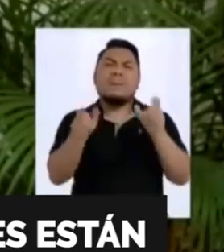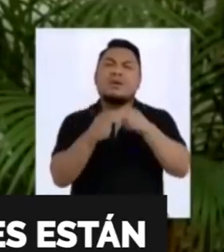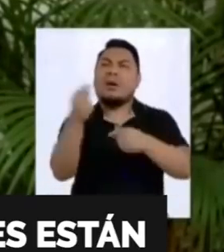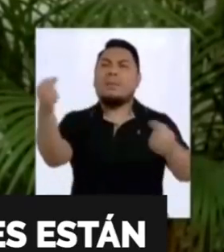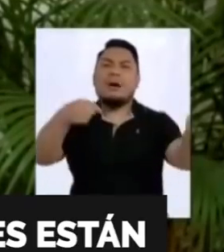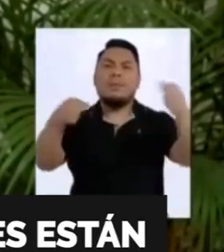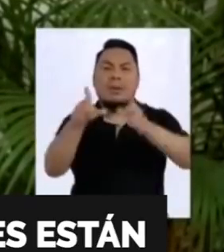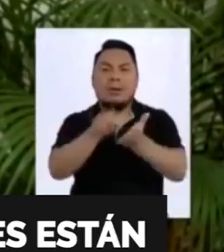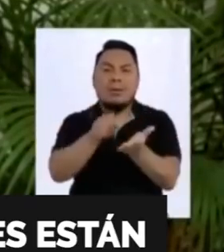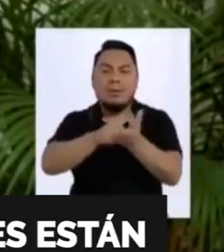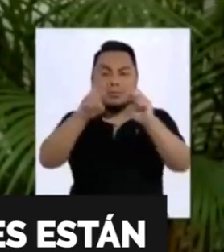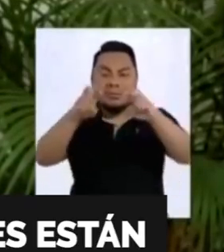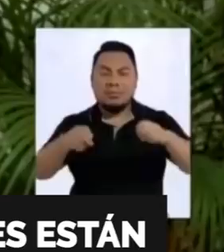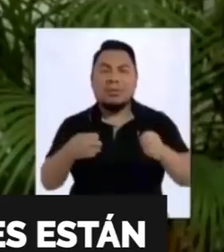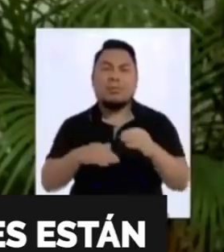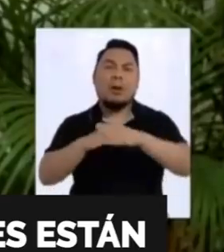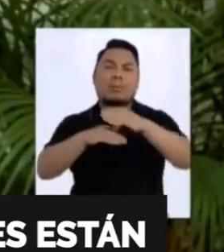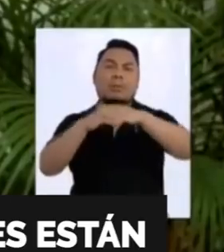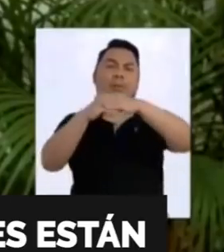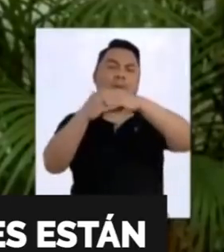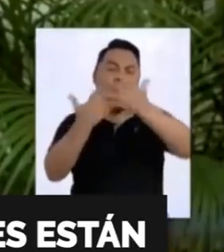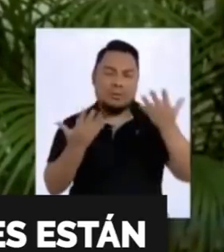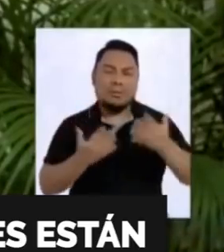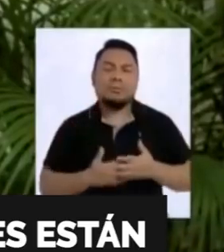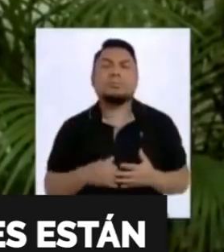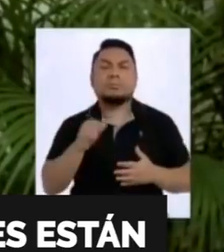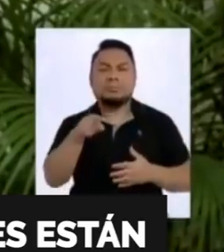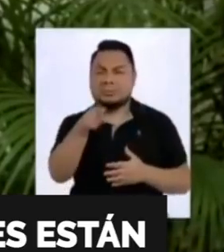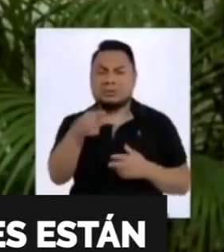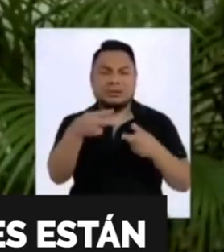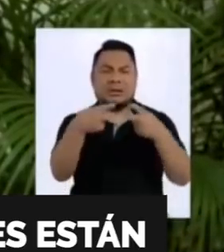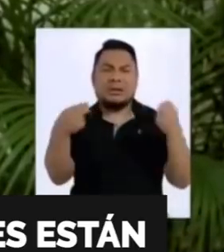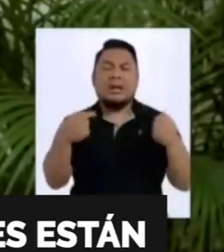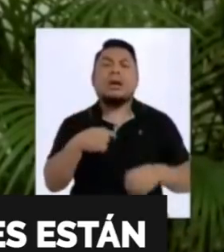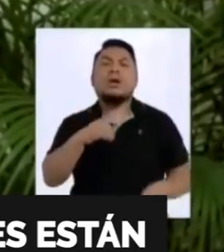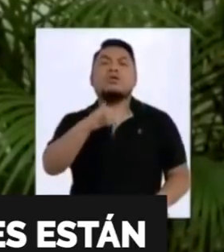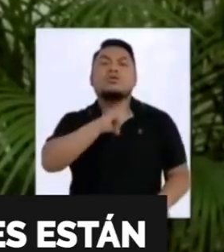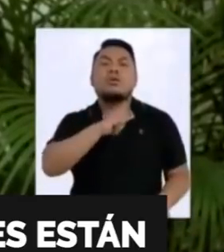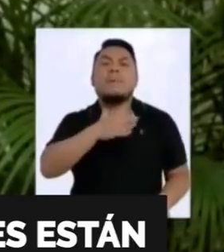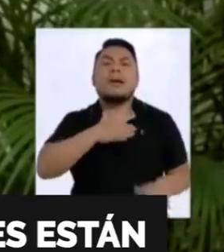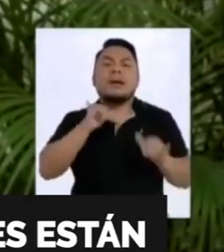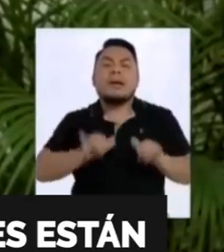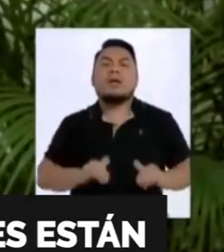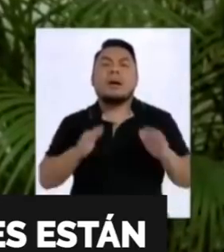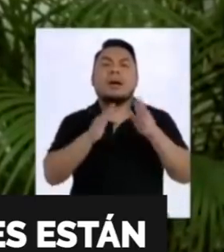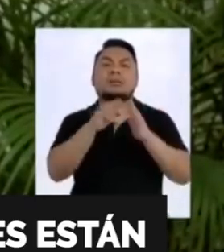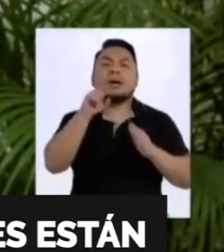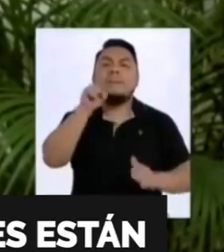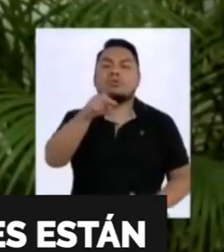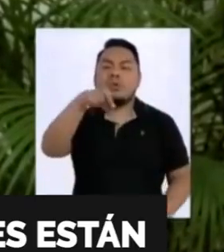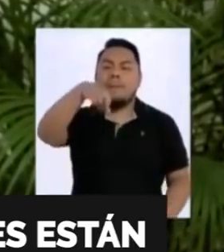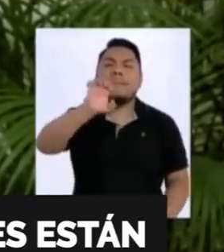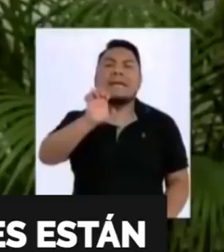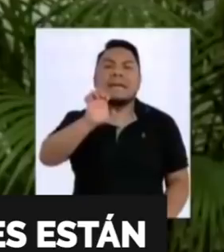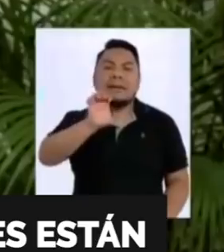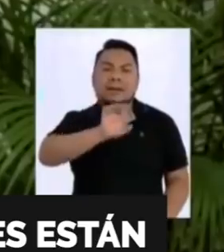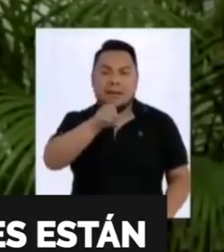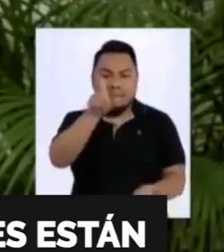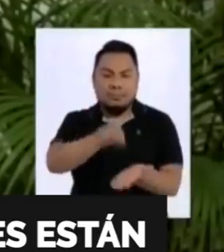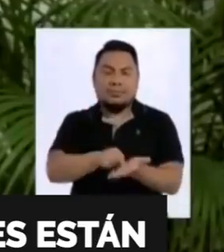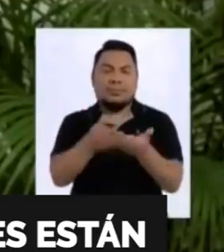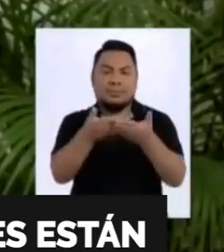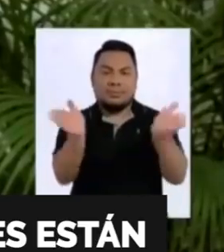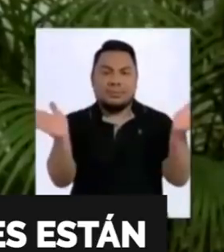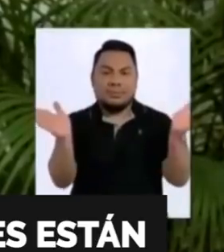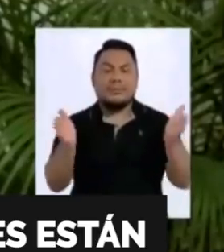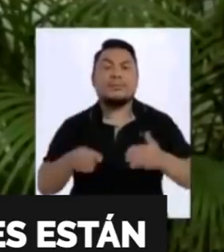visitas. Entonces, la sugerencia es de frente al link, yomequedoencasa.pe. Una vez que uno tiene, ya